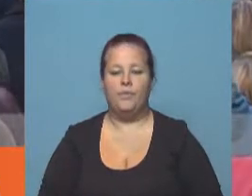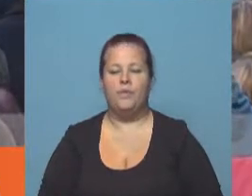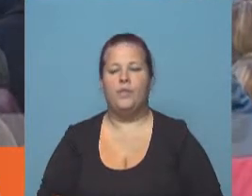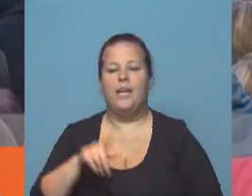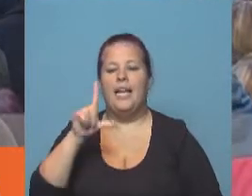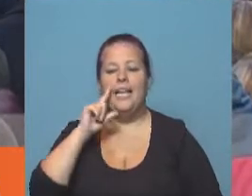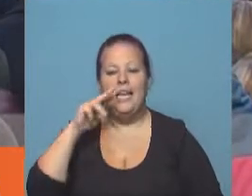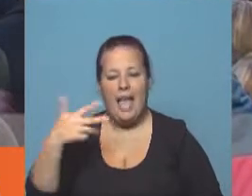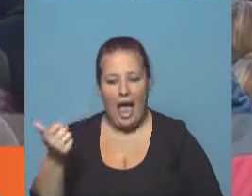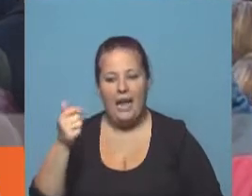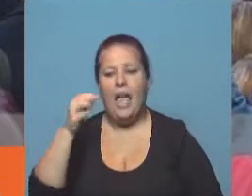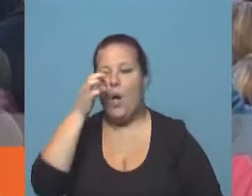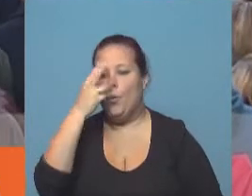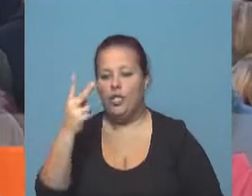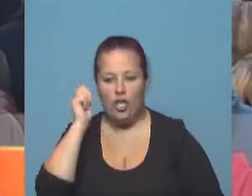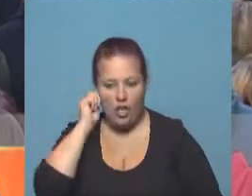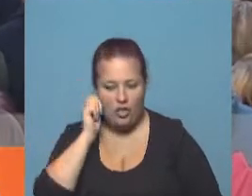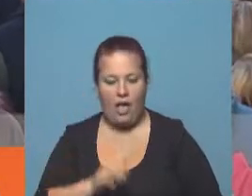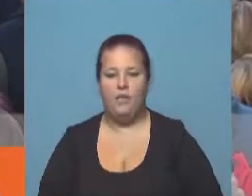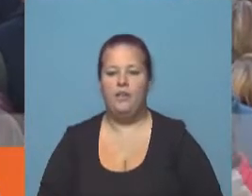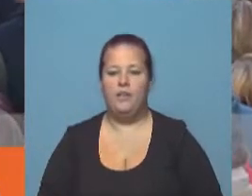Schwimmer Liliana Edith, 22 años.